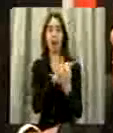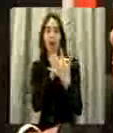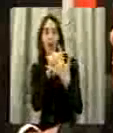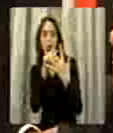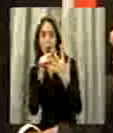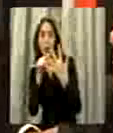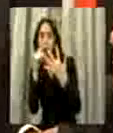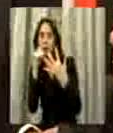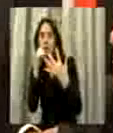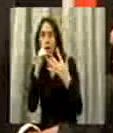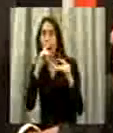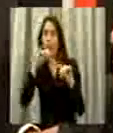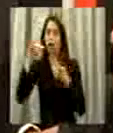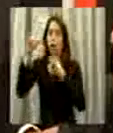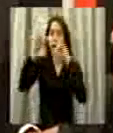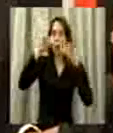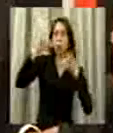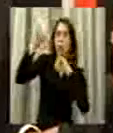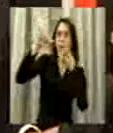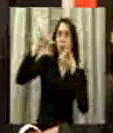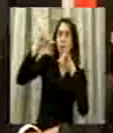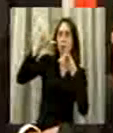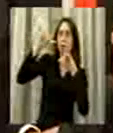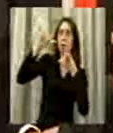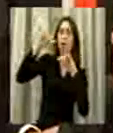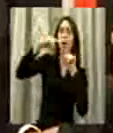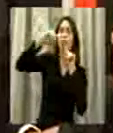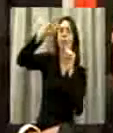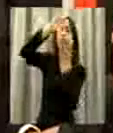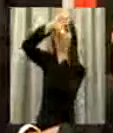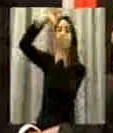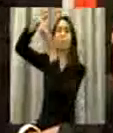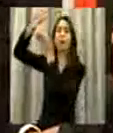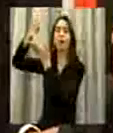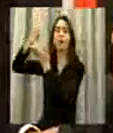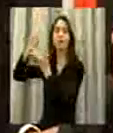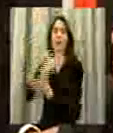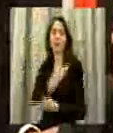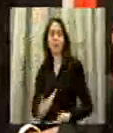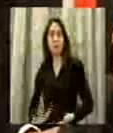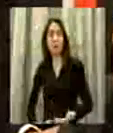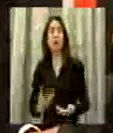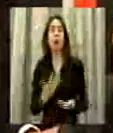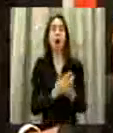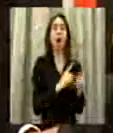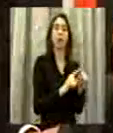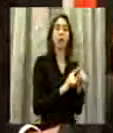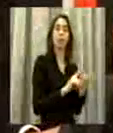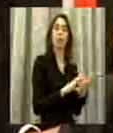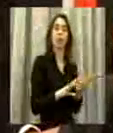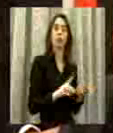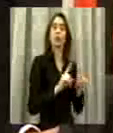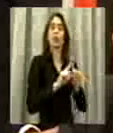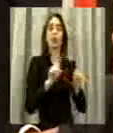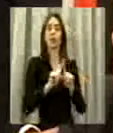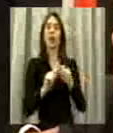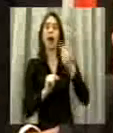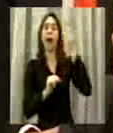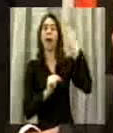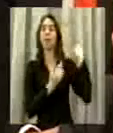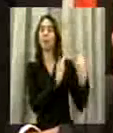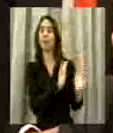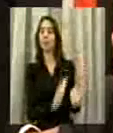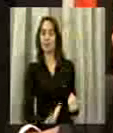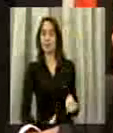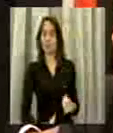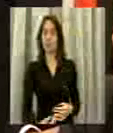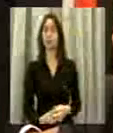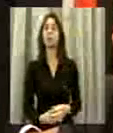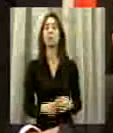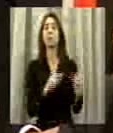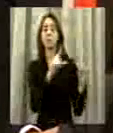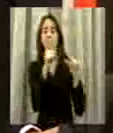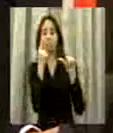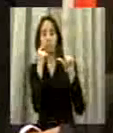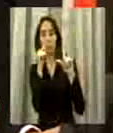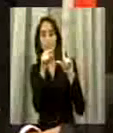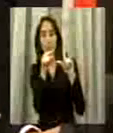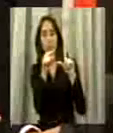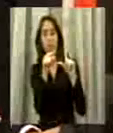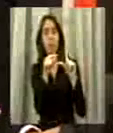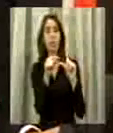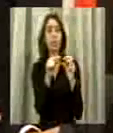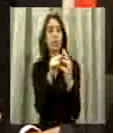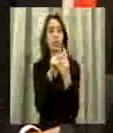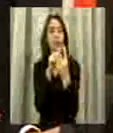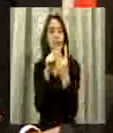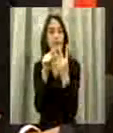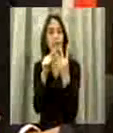comunes con otras administraciones, pero también hay elementos de diferencia. Y yo quiero así aquí ver que hay tres